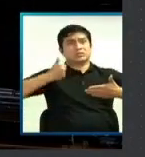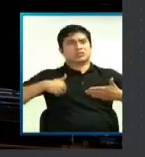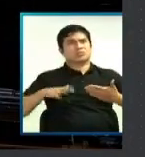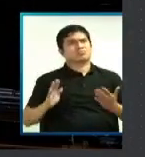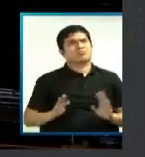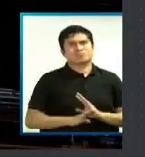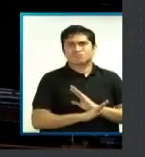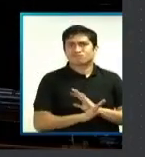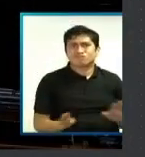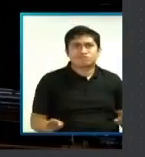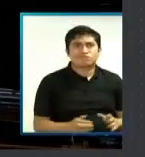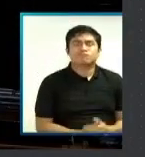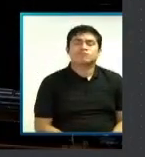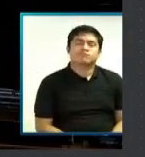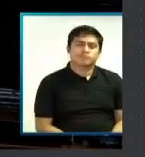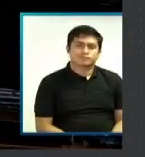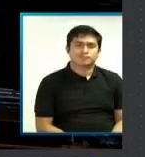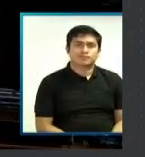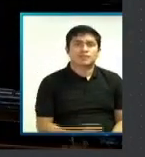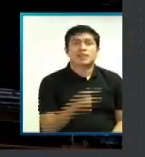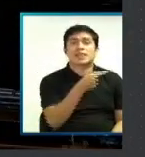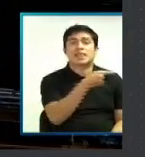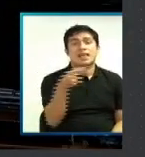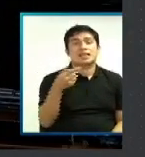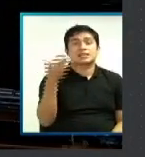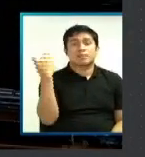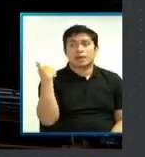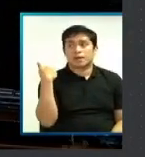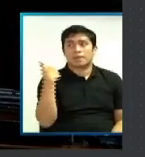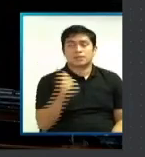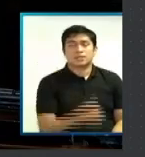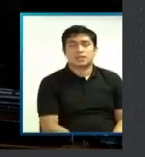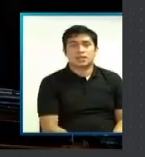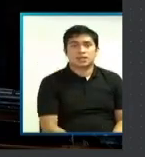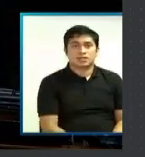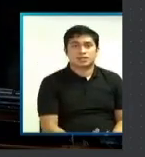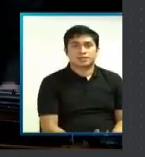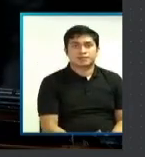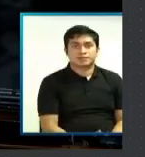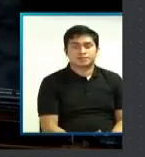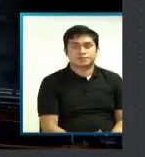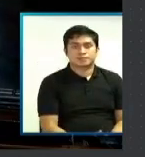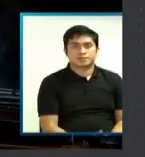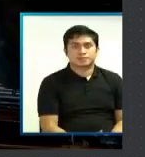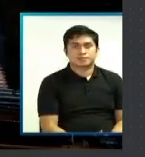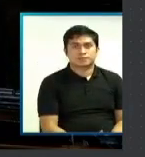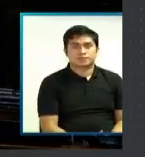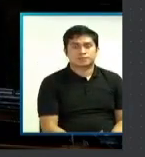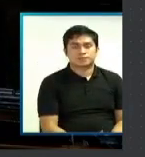junta directiva. El jefe de prensa se tiene de ayer, lo volvió a presentar.